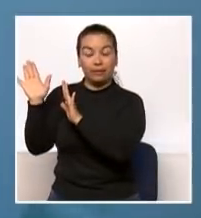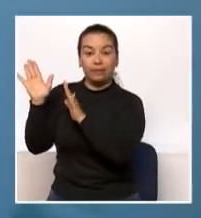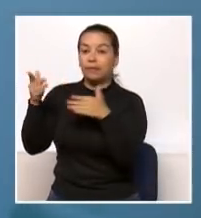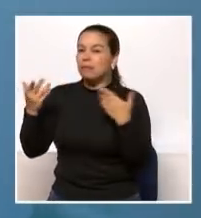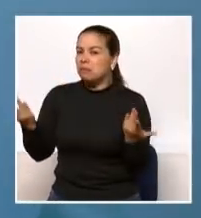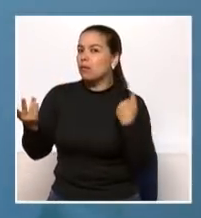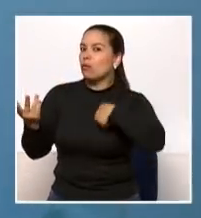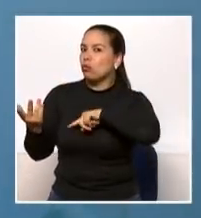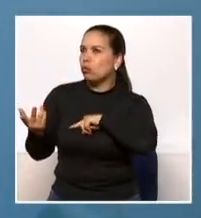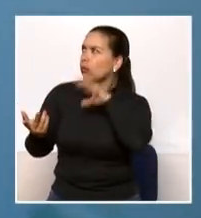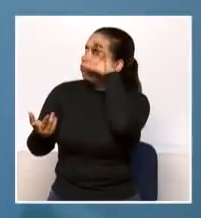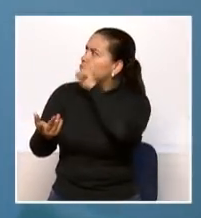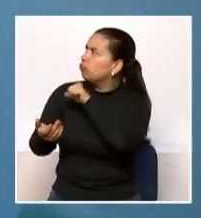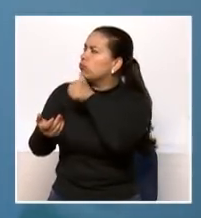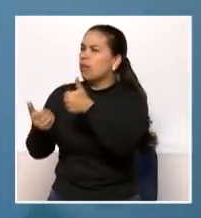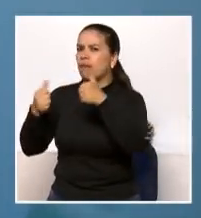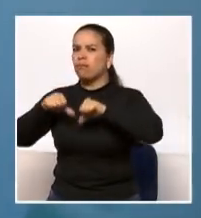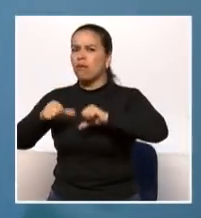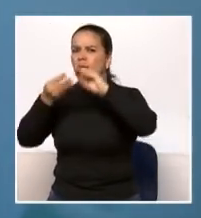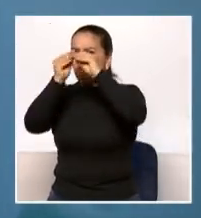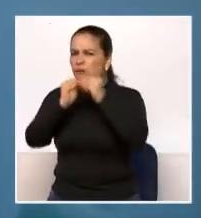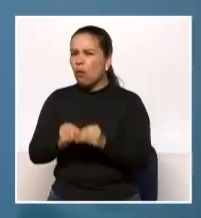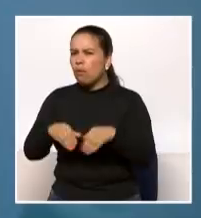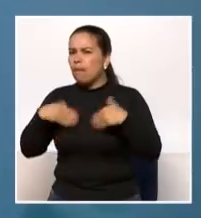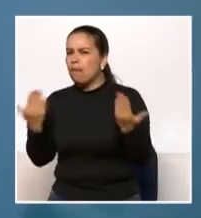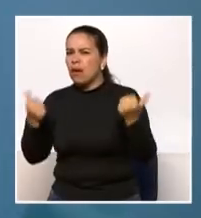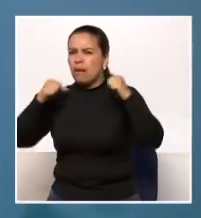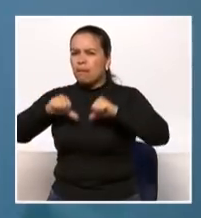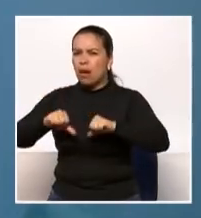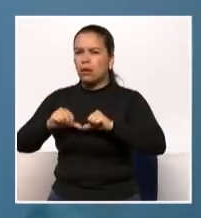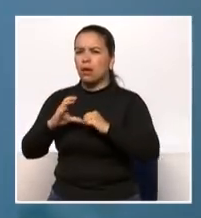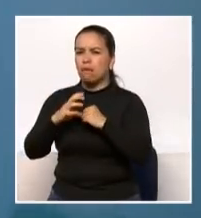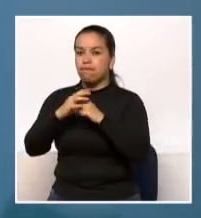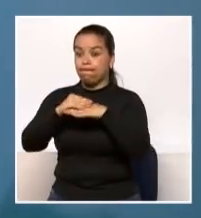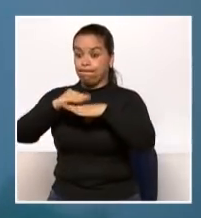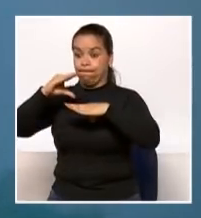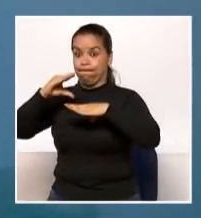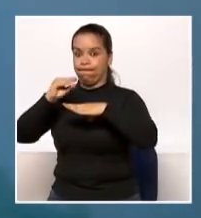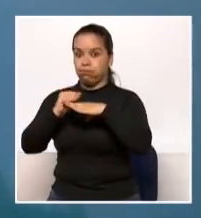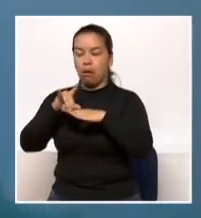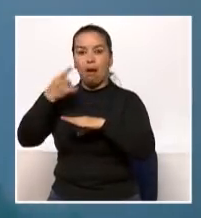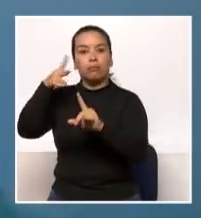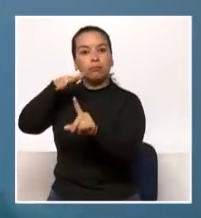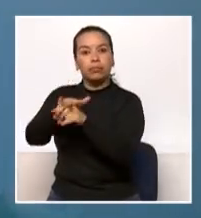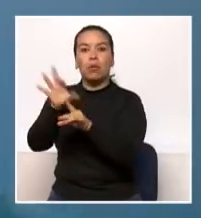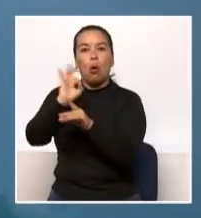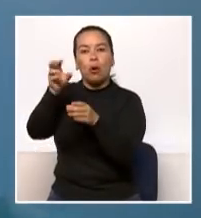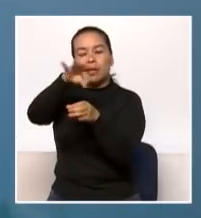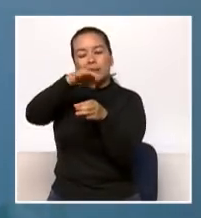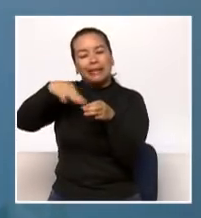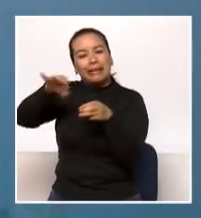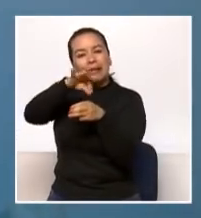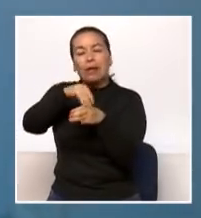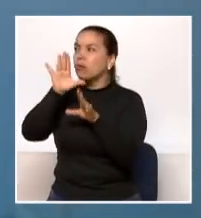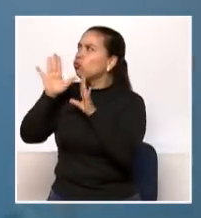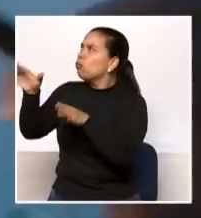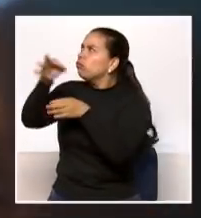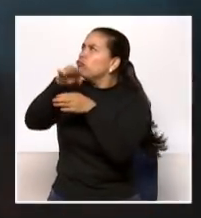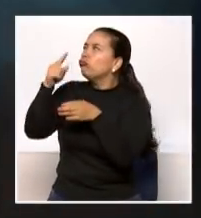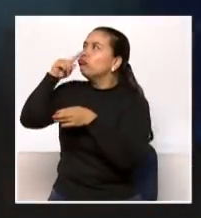Nosotros tenemos que ver muy bien la morfología de la vejiga, que no hayan engrosamientos, que no hayan alteraciones o tumores. ¿Cómo se van a ver los tumores ahí en la